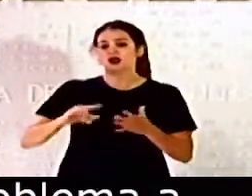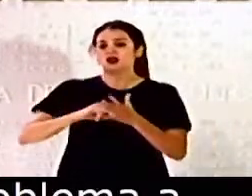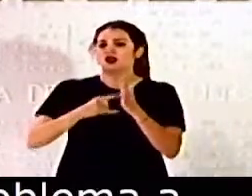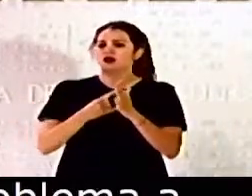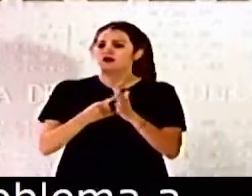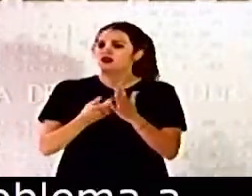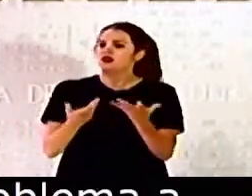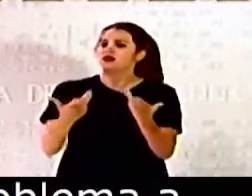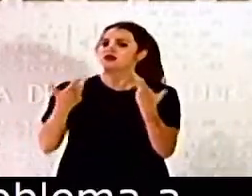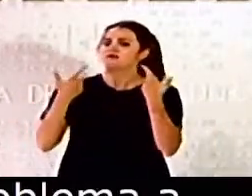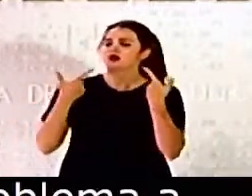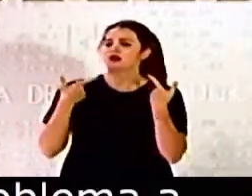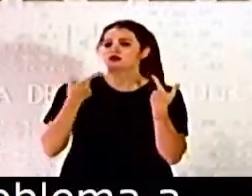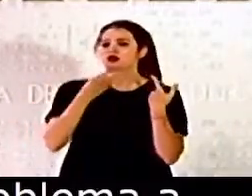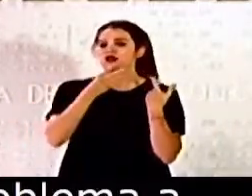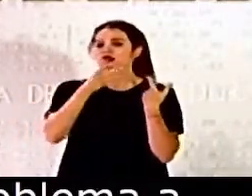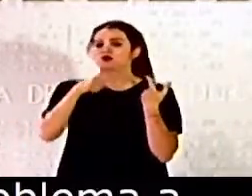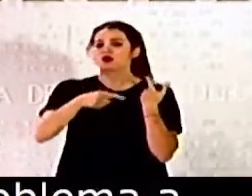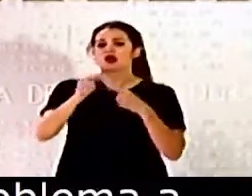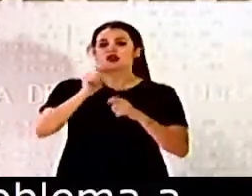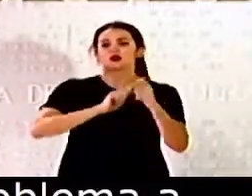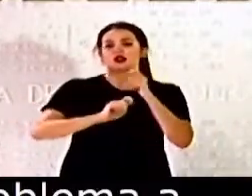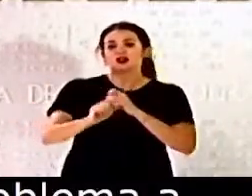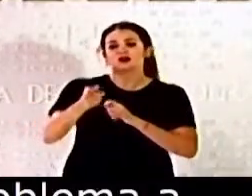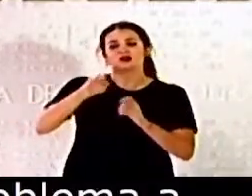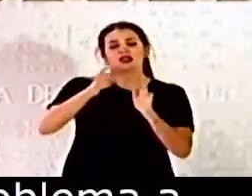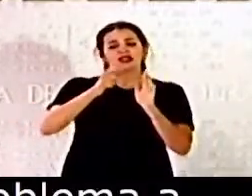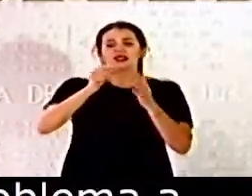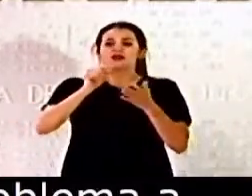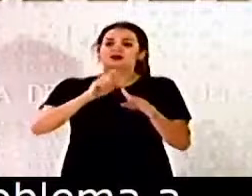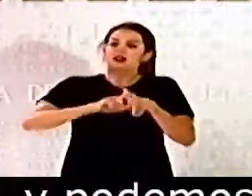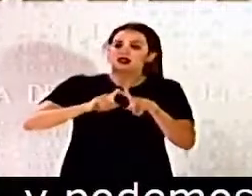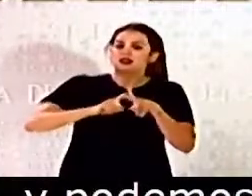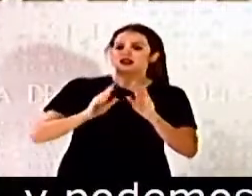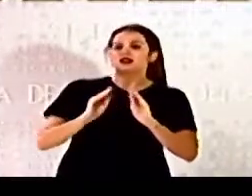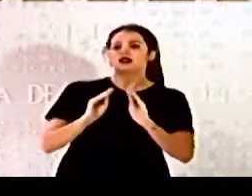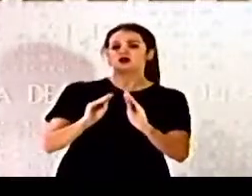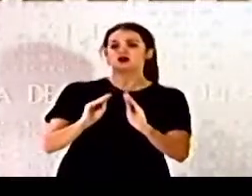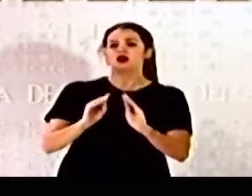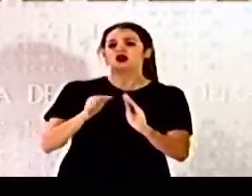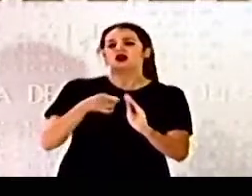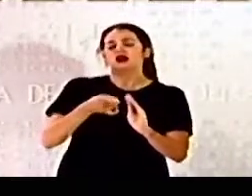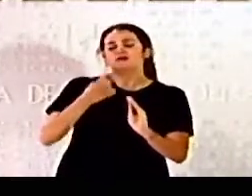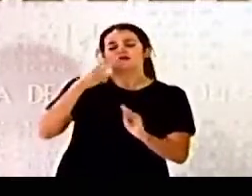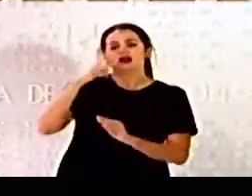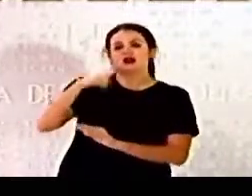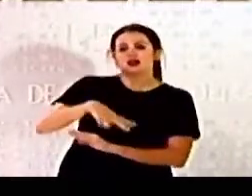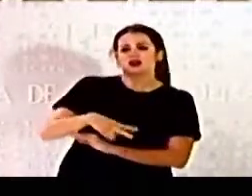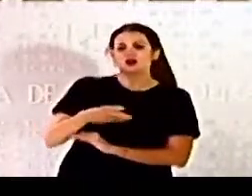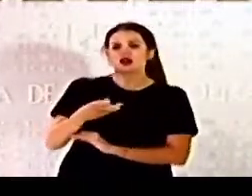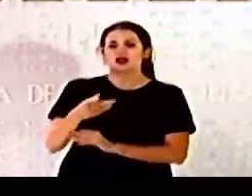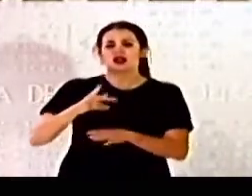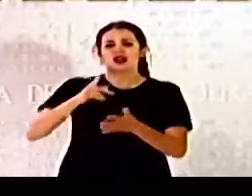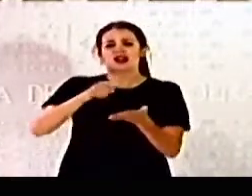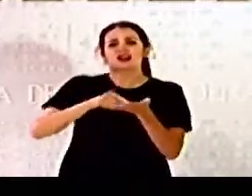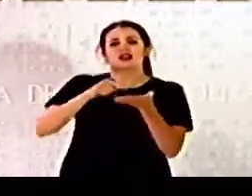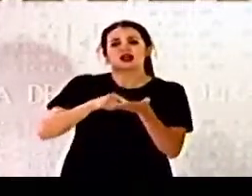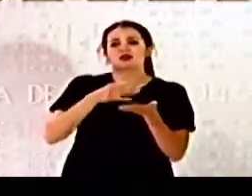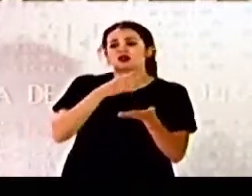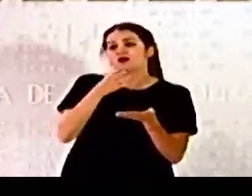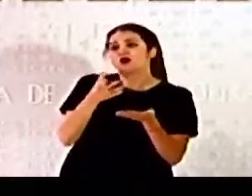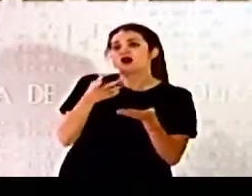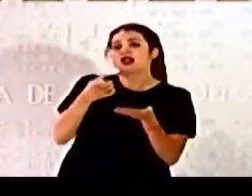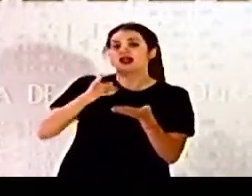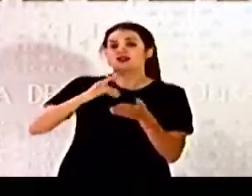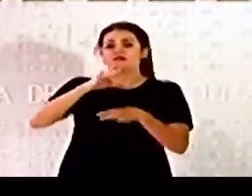se vea a una asociación de estas características reclamando por el reconocimiento de una determinada